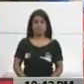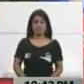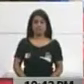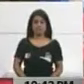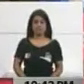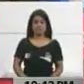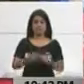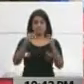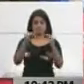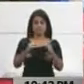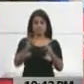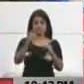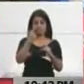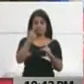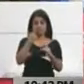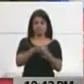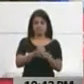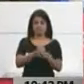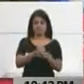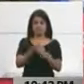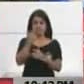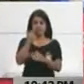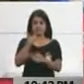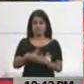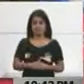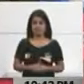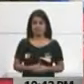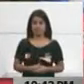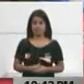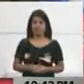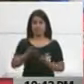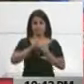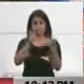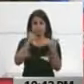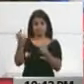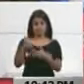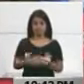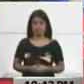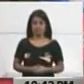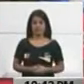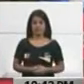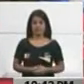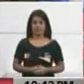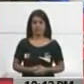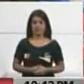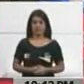Ajá. Miren. Y está.